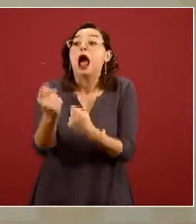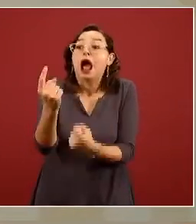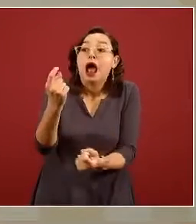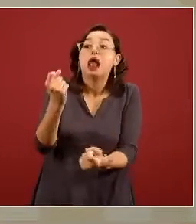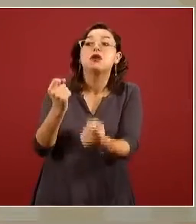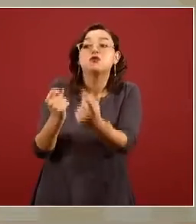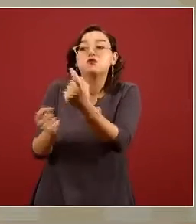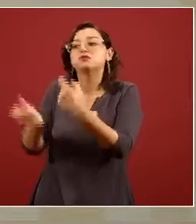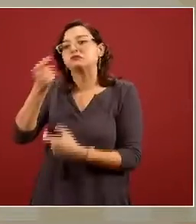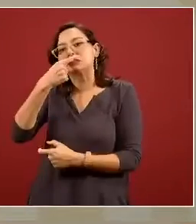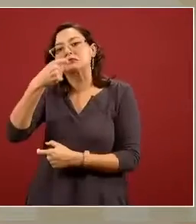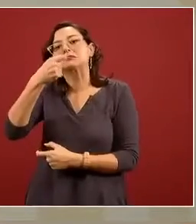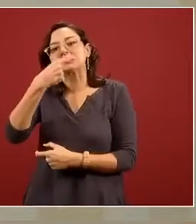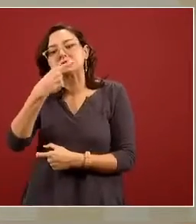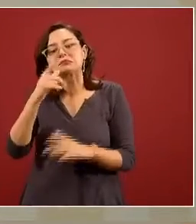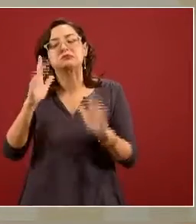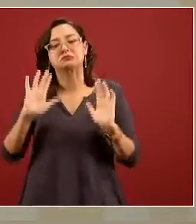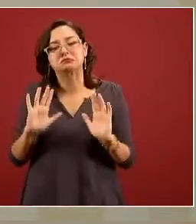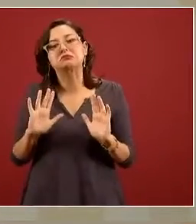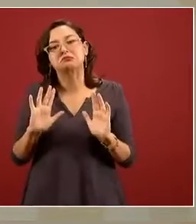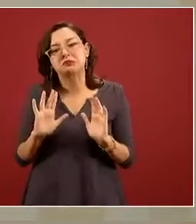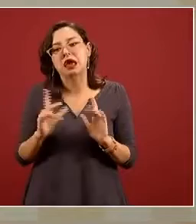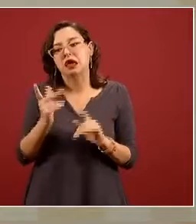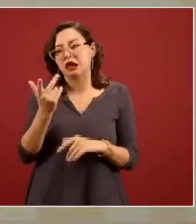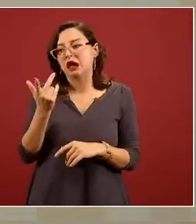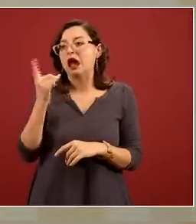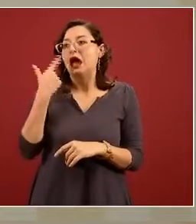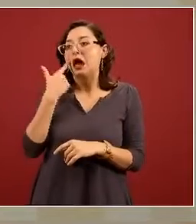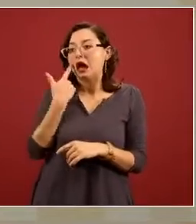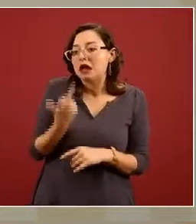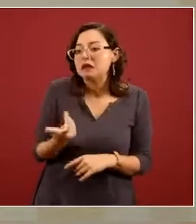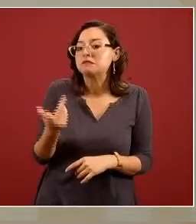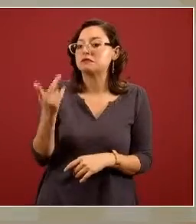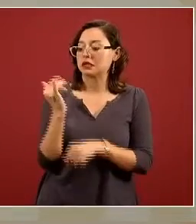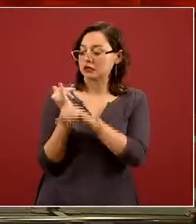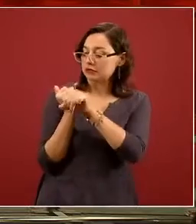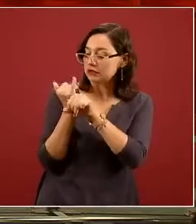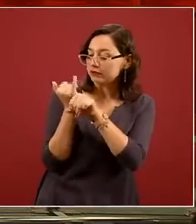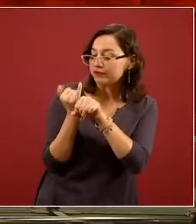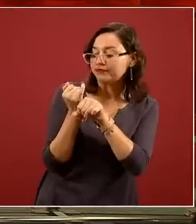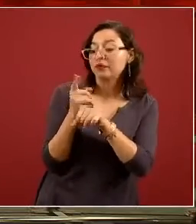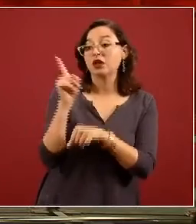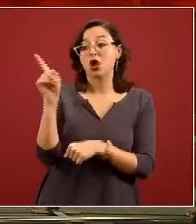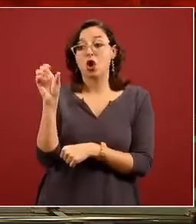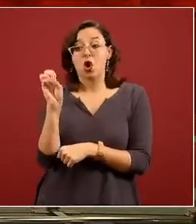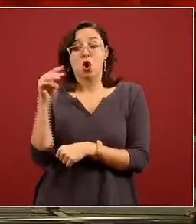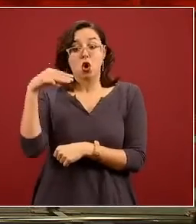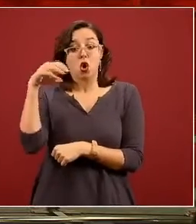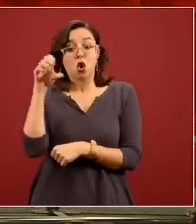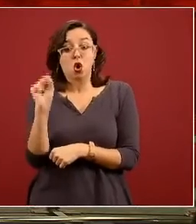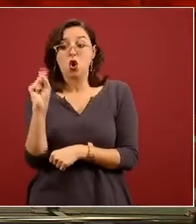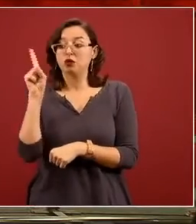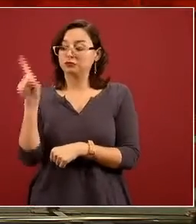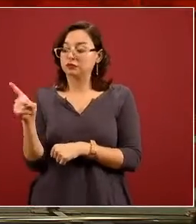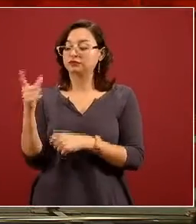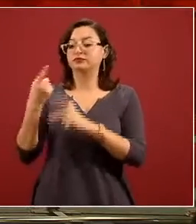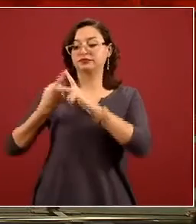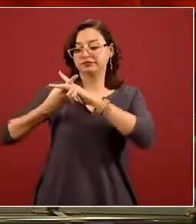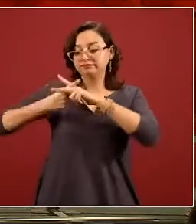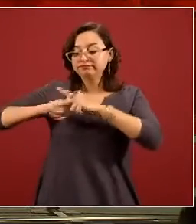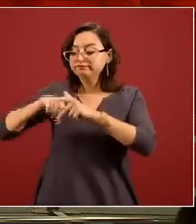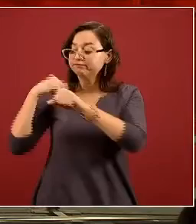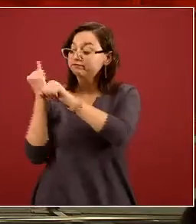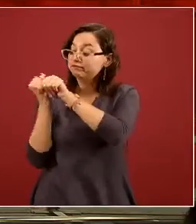de utilidad, que están en procesos de investigación. La propia Organización Mundial de la Salud tiene un ensayo clínico, un